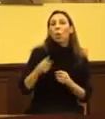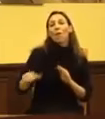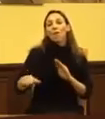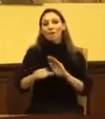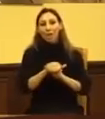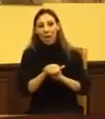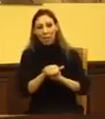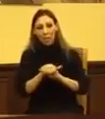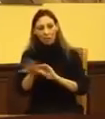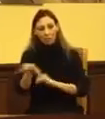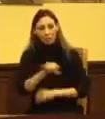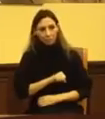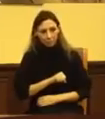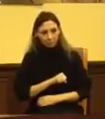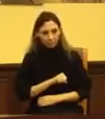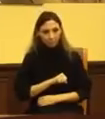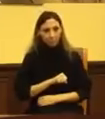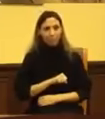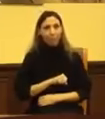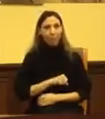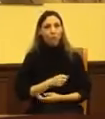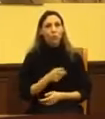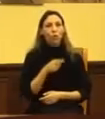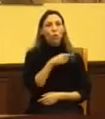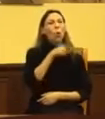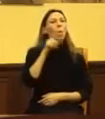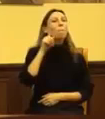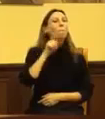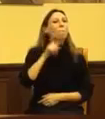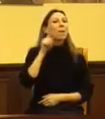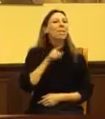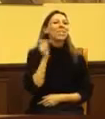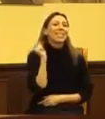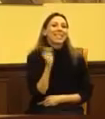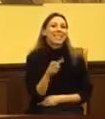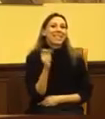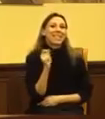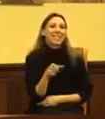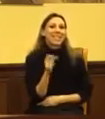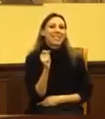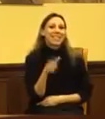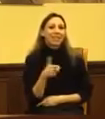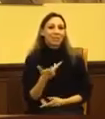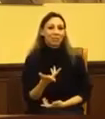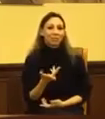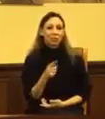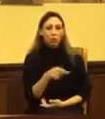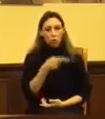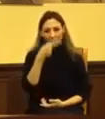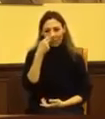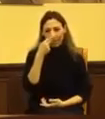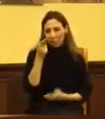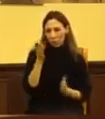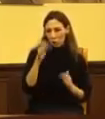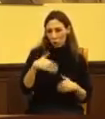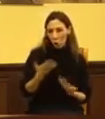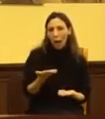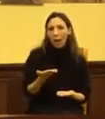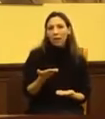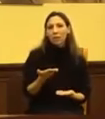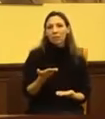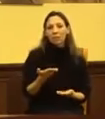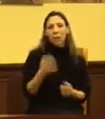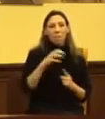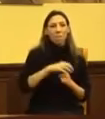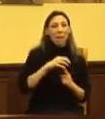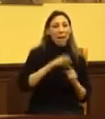Usted está mintiendo permanentemente. No tiene ningún interés ni por la verdad, ni por el parque, ni por